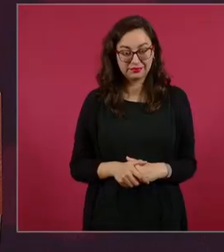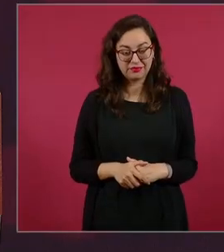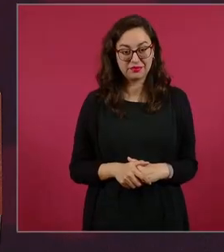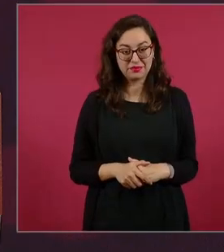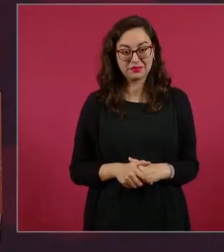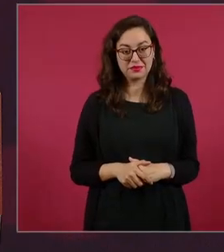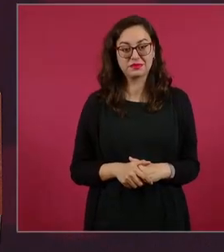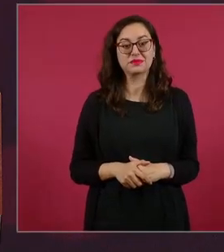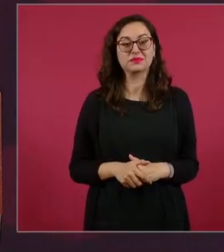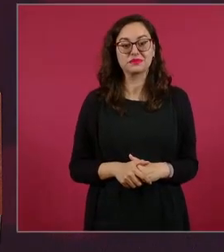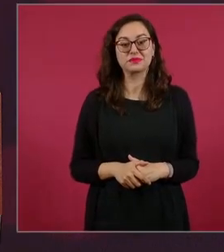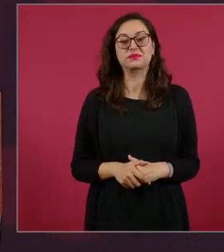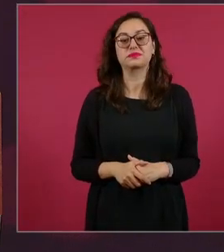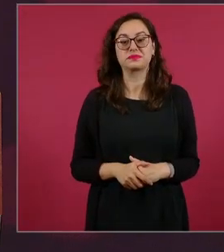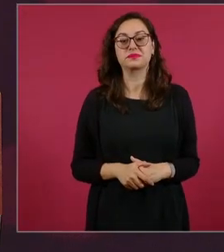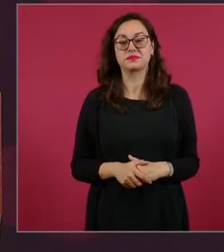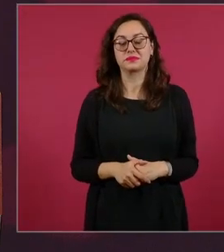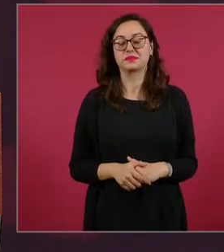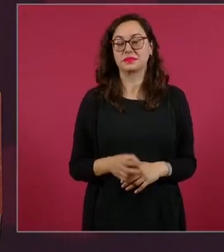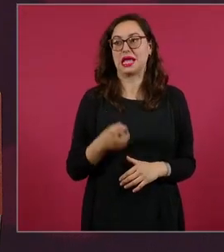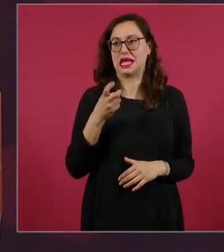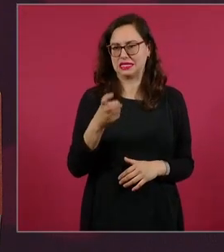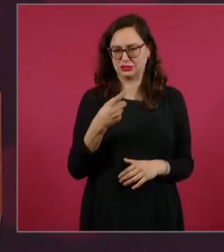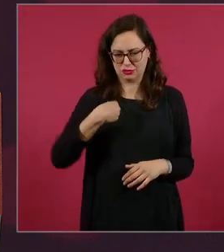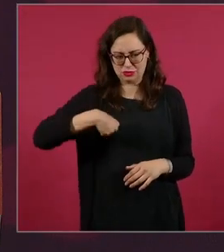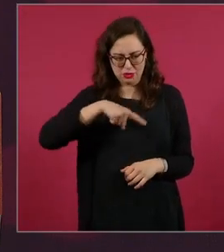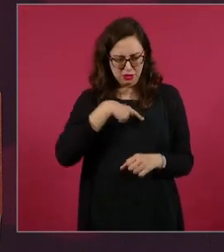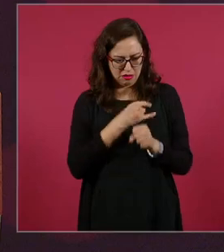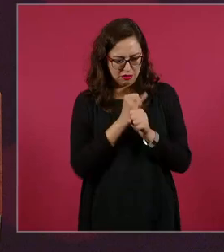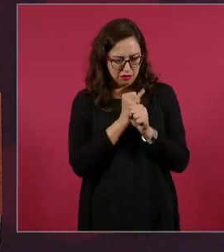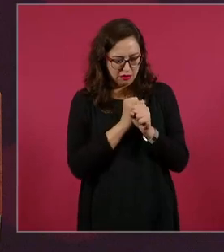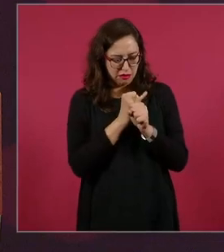Porque No Es Fácil De Saber Sobre Estos Temas